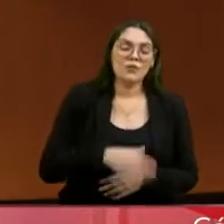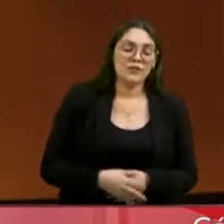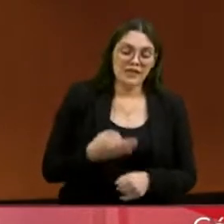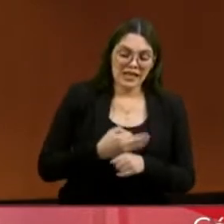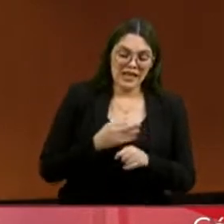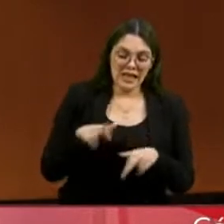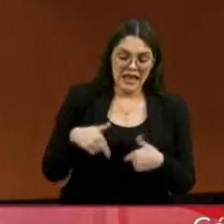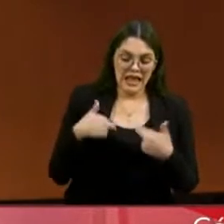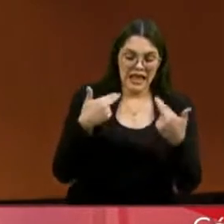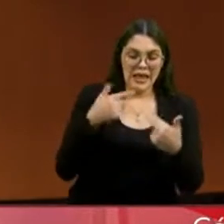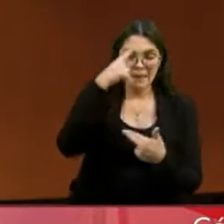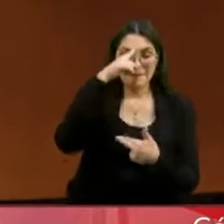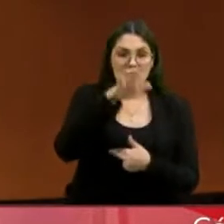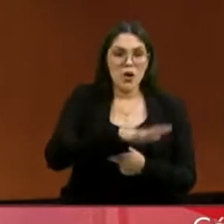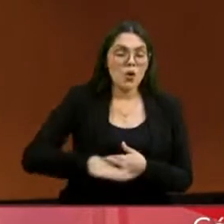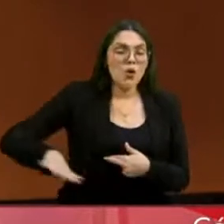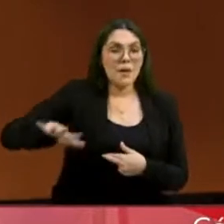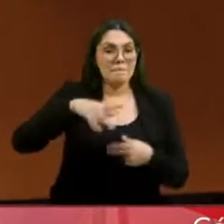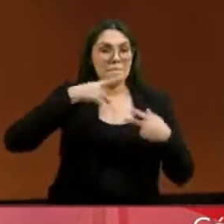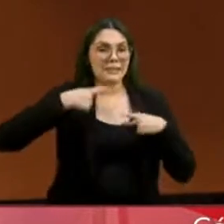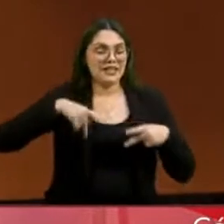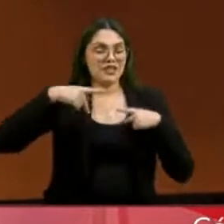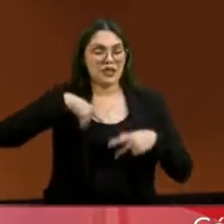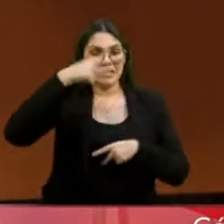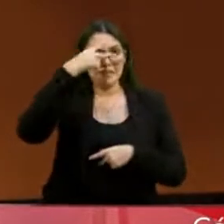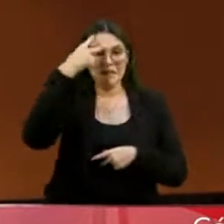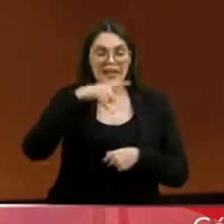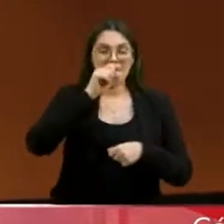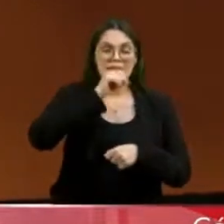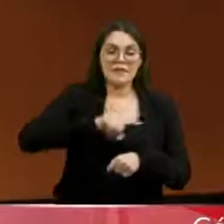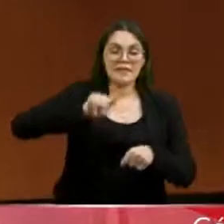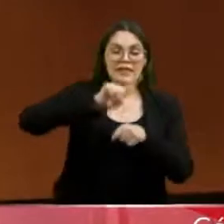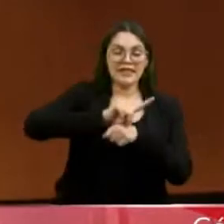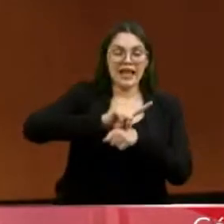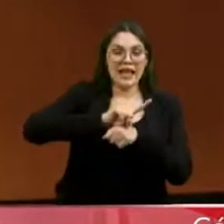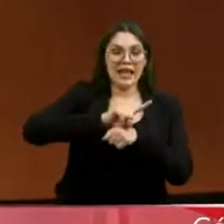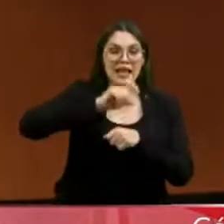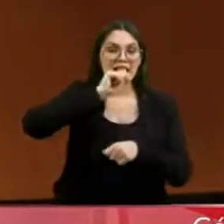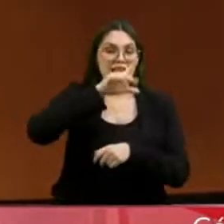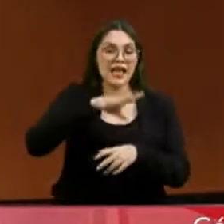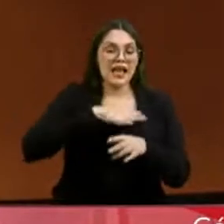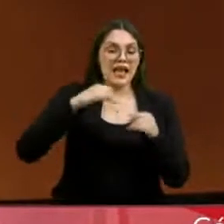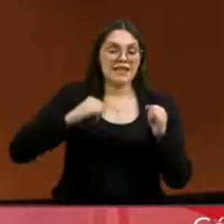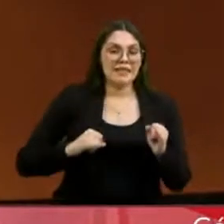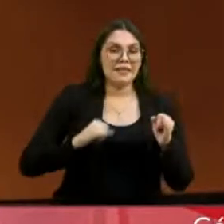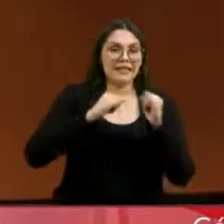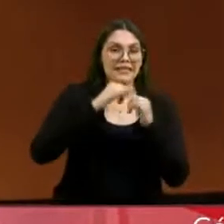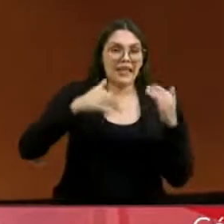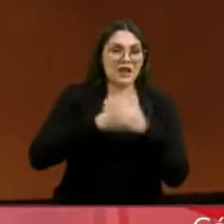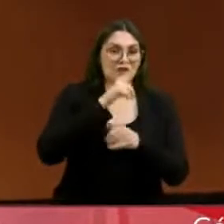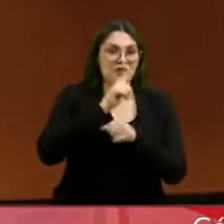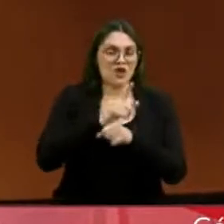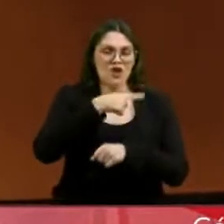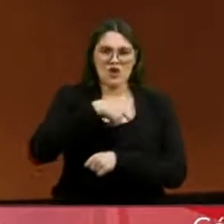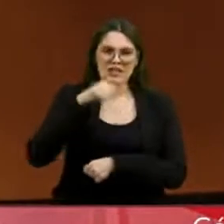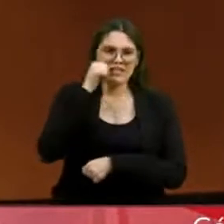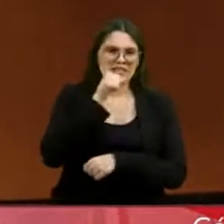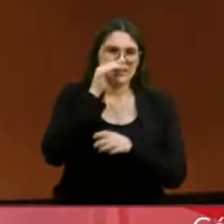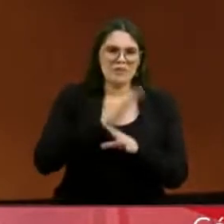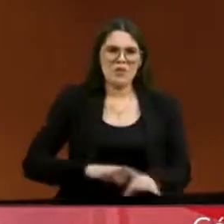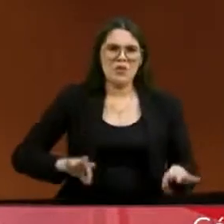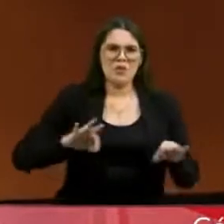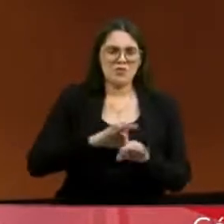el pueblo de México el día de la independencia nacional. Hemos dado el paso